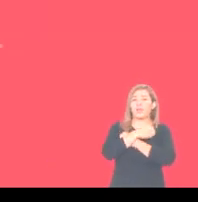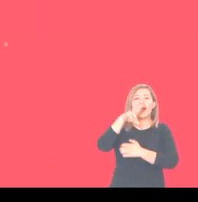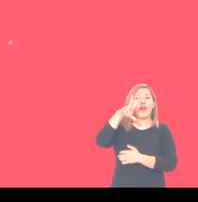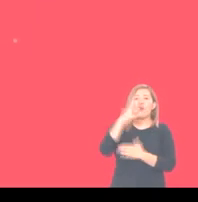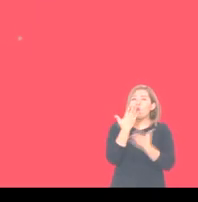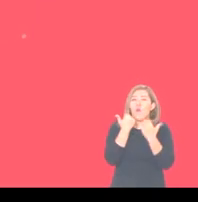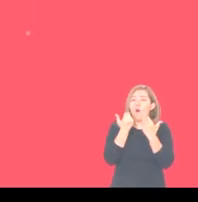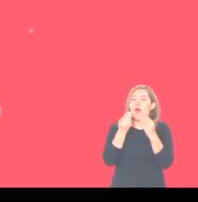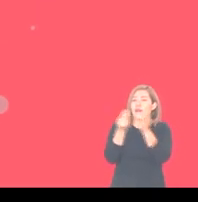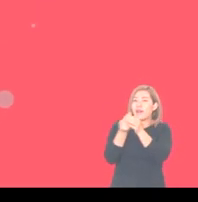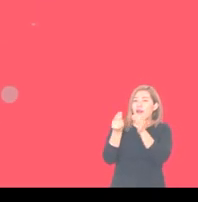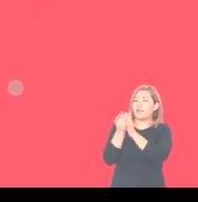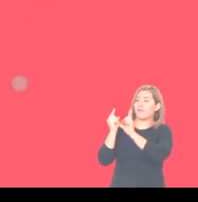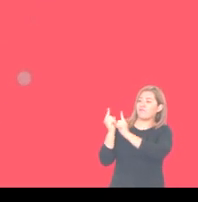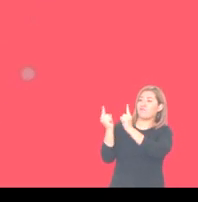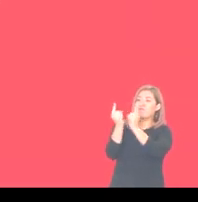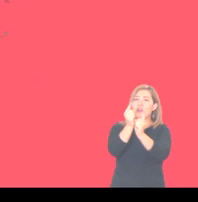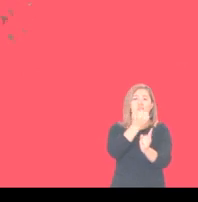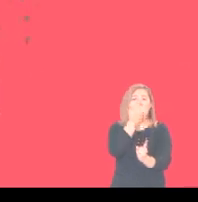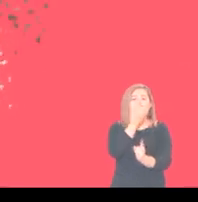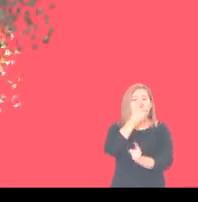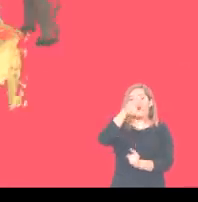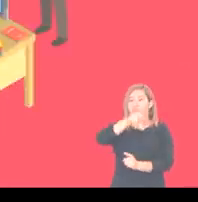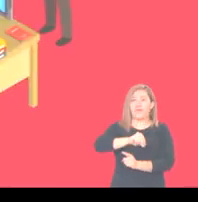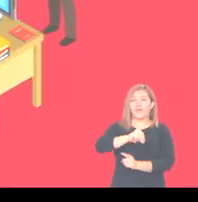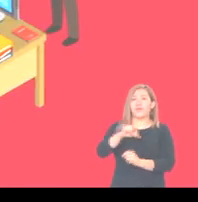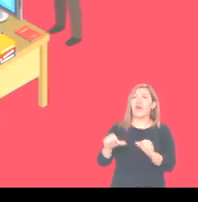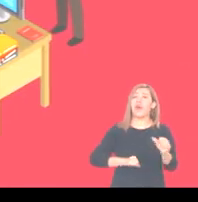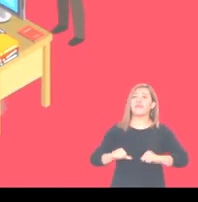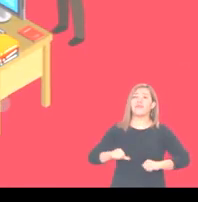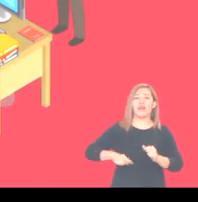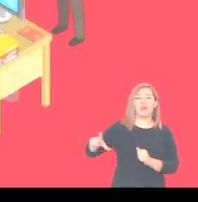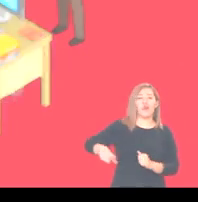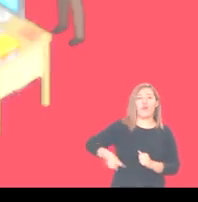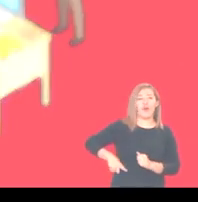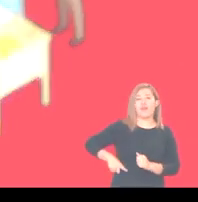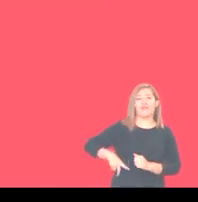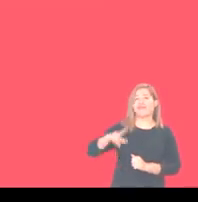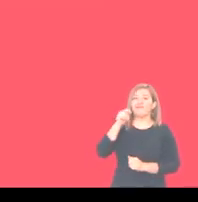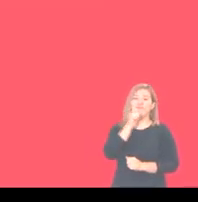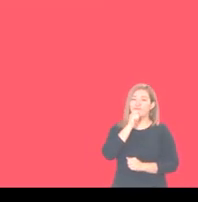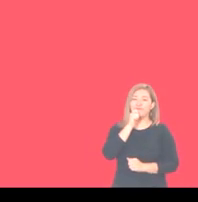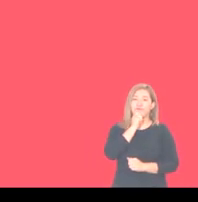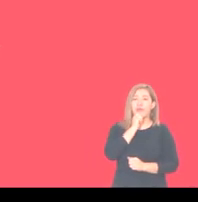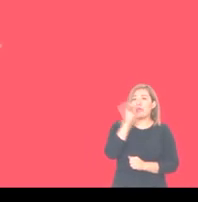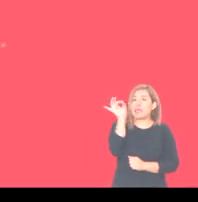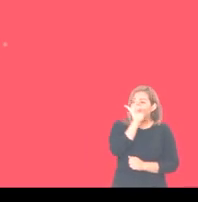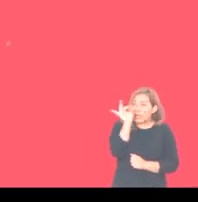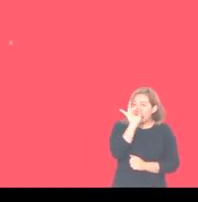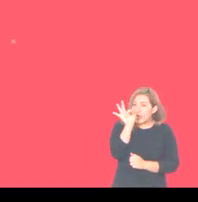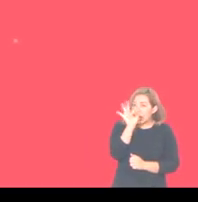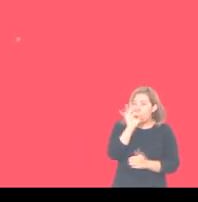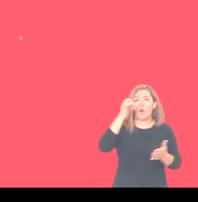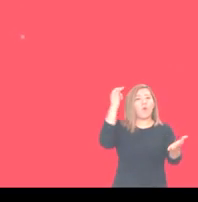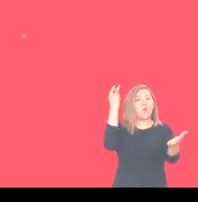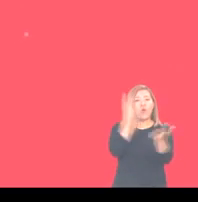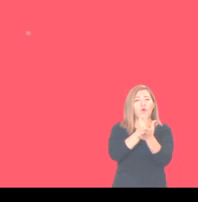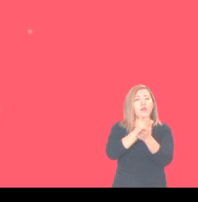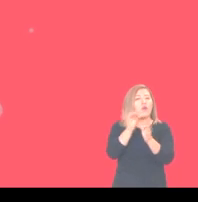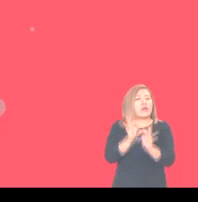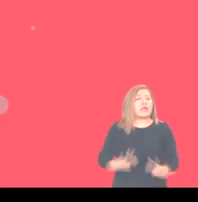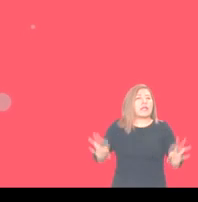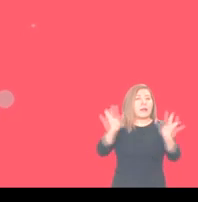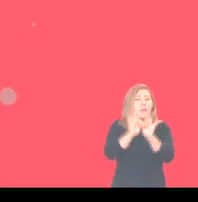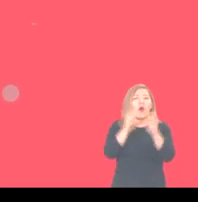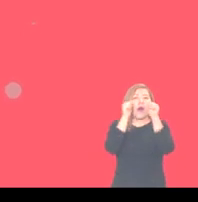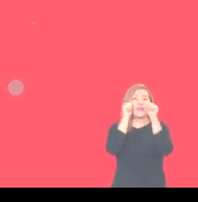No habrá clases presenciales, tampoco las actividades gubernamentales, salvo las consideradas como esenciales